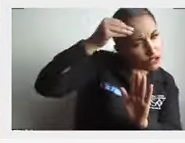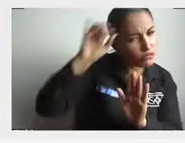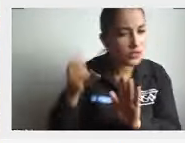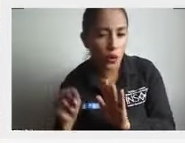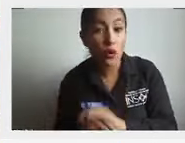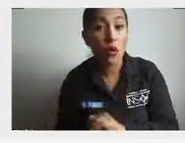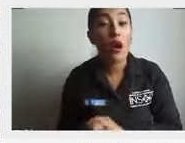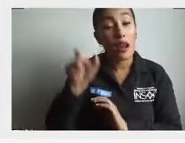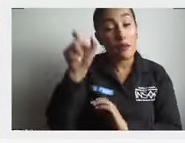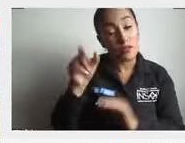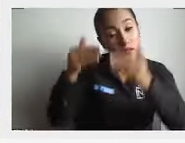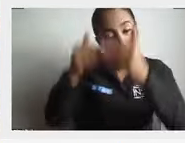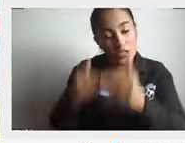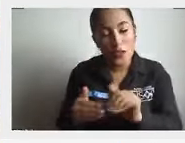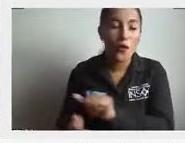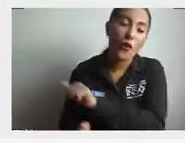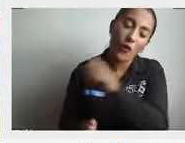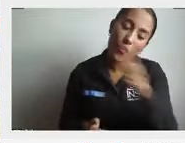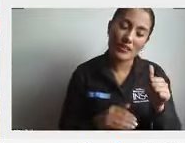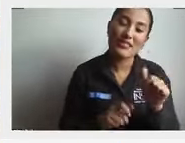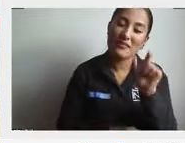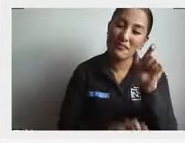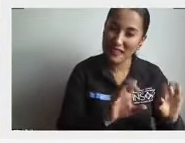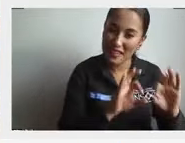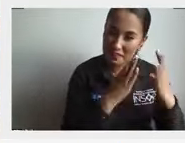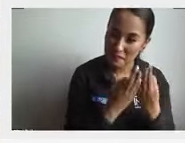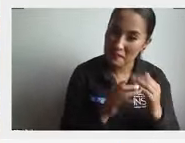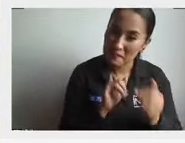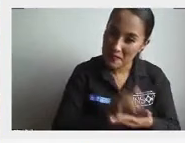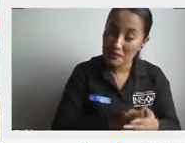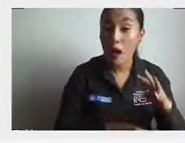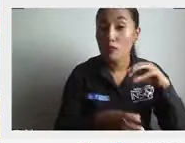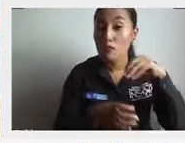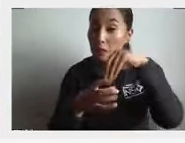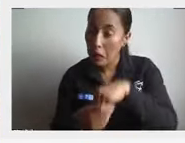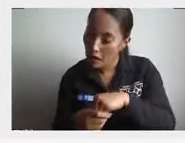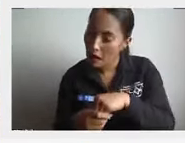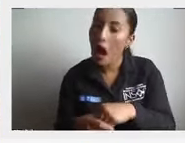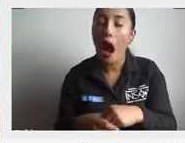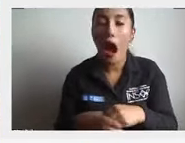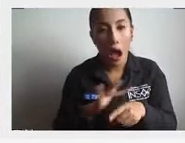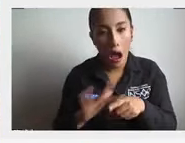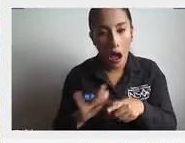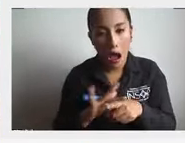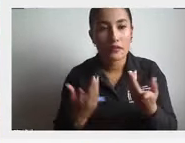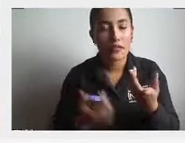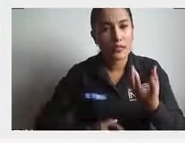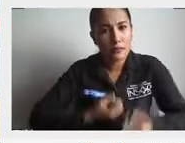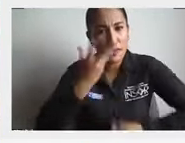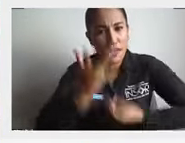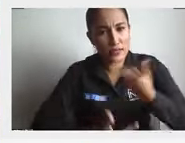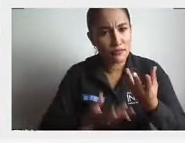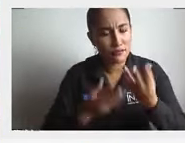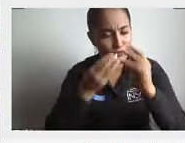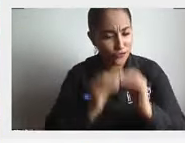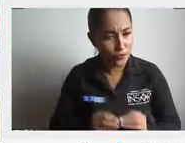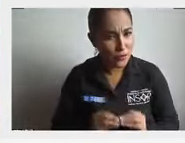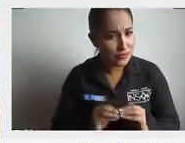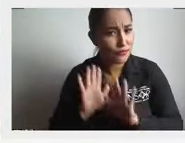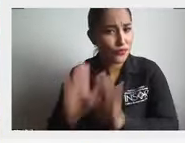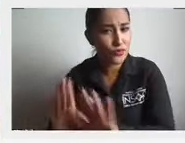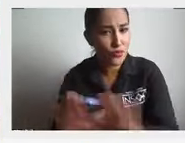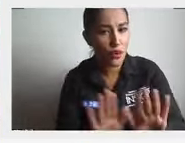y a los otros miembros de la familia también que se expresen de distintas formas. O sea, si yo le pregunto si ese es el color rojo, pues si no me nombra el rojo,